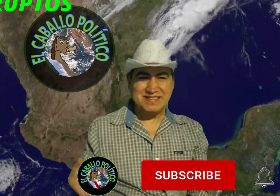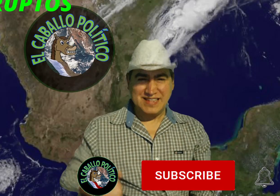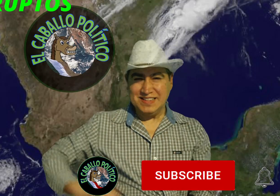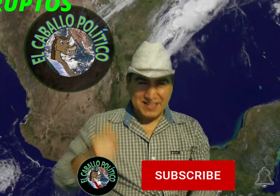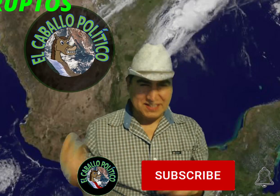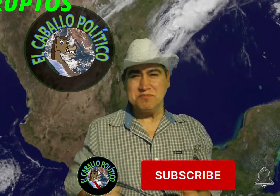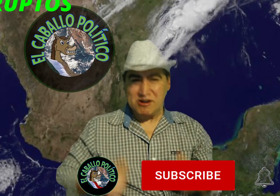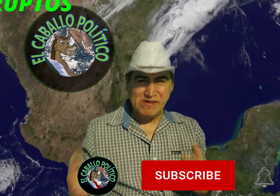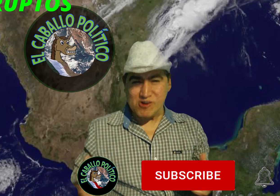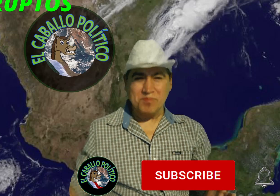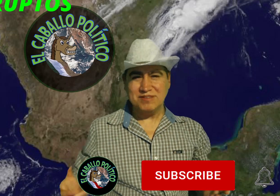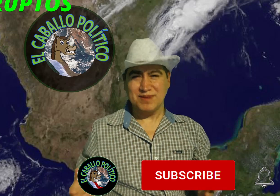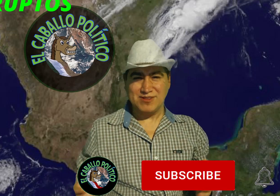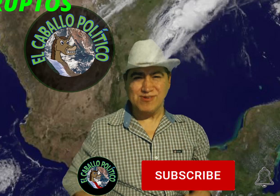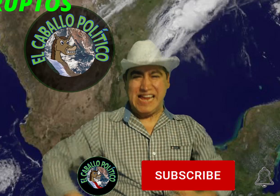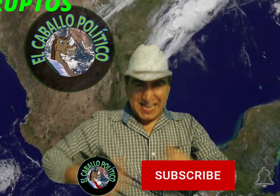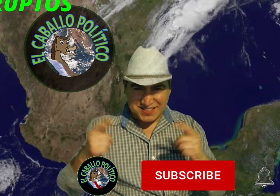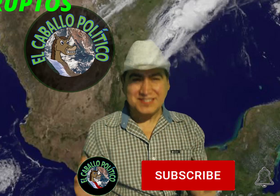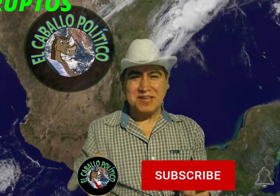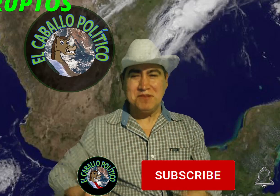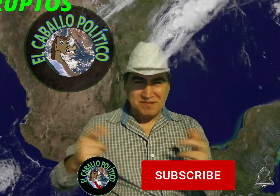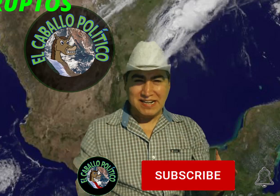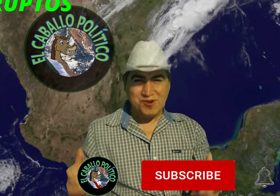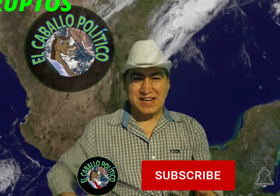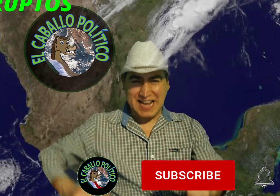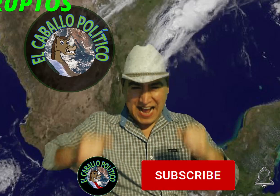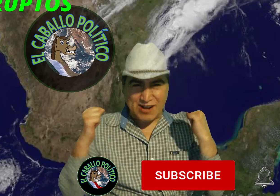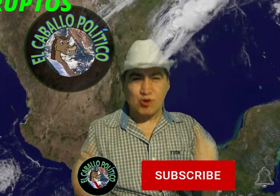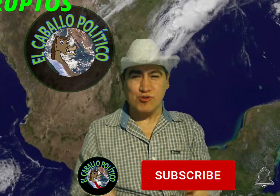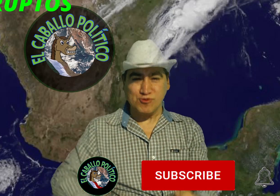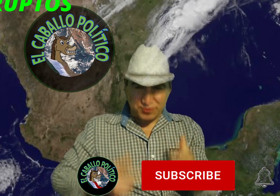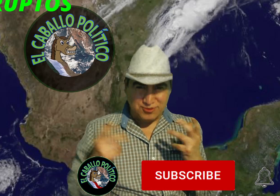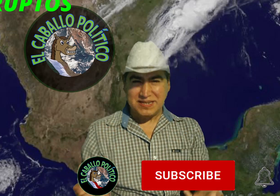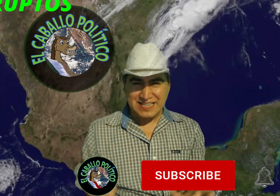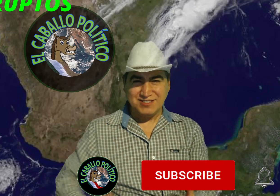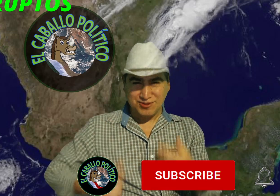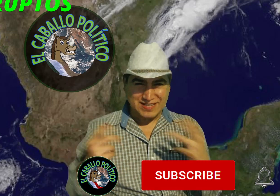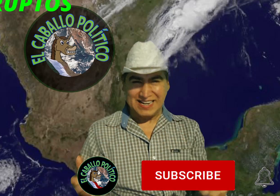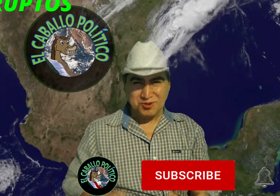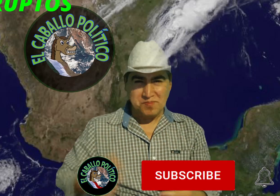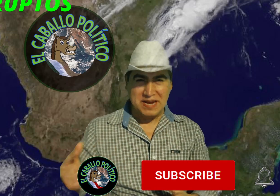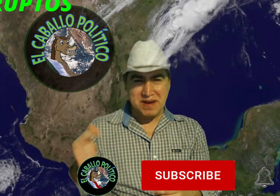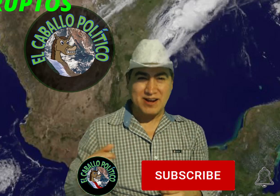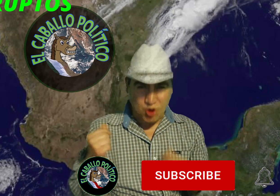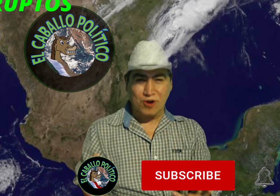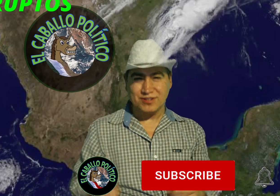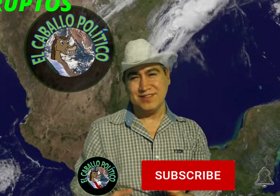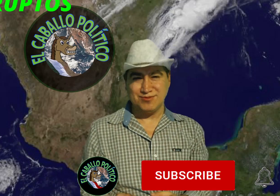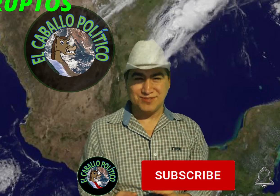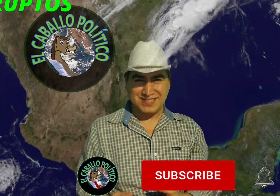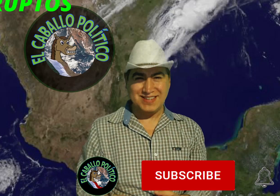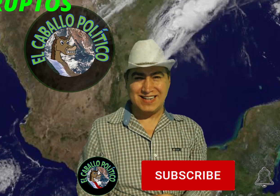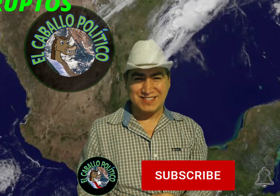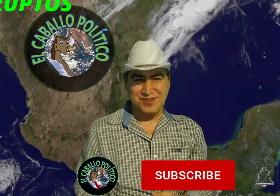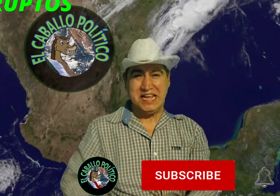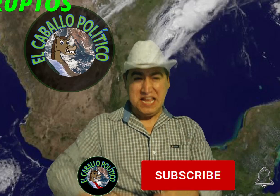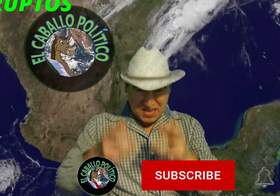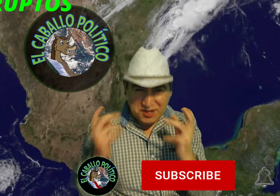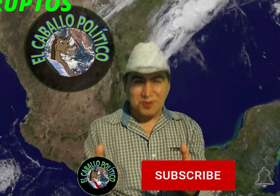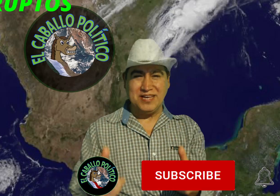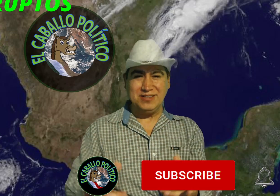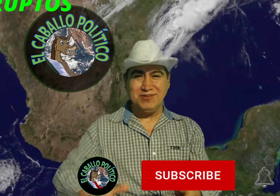Nuestro presidente Andrés Manuel López Obrador exhibe y balconea a corruptos ministros de la Suprema Corte de Justicia de la